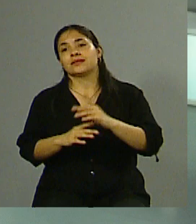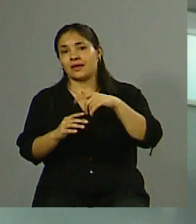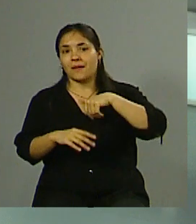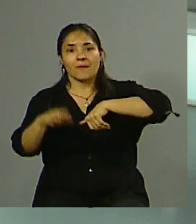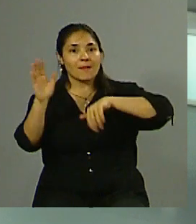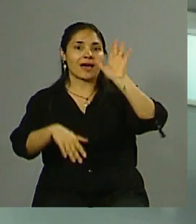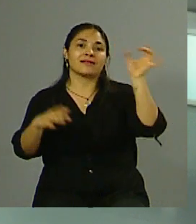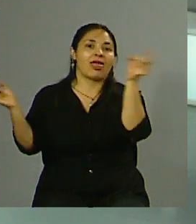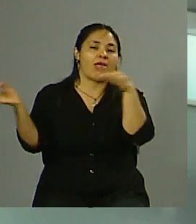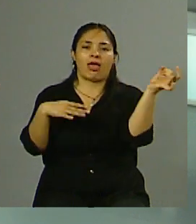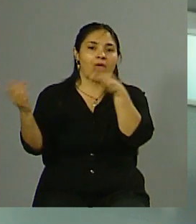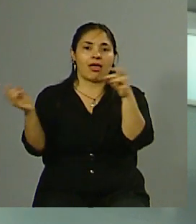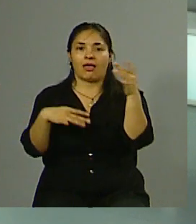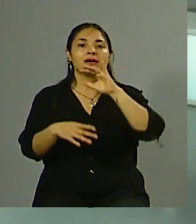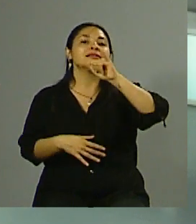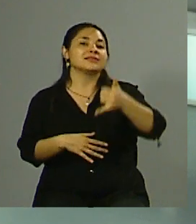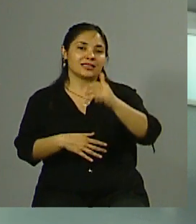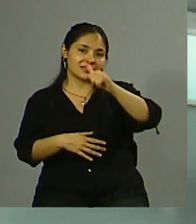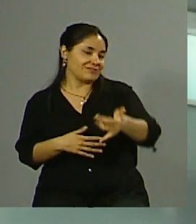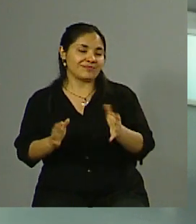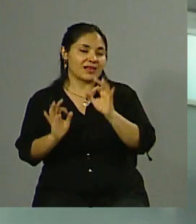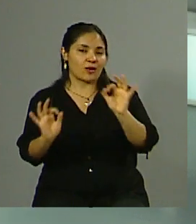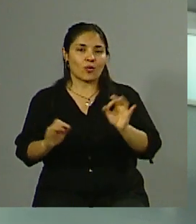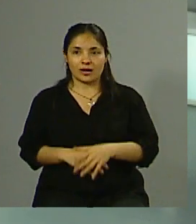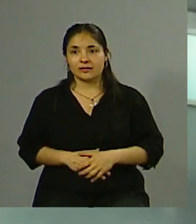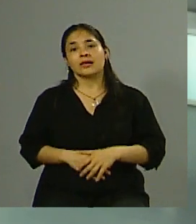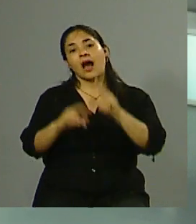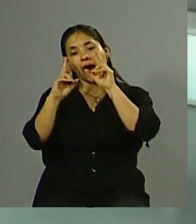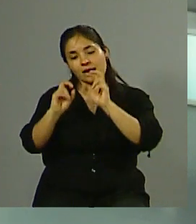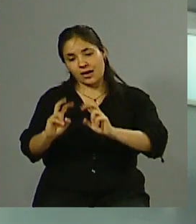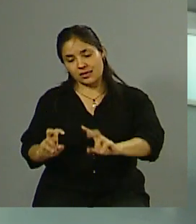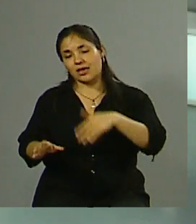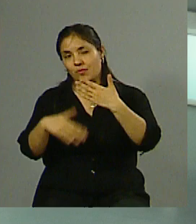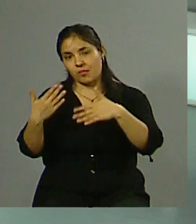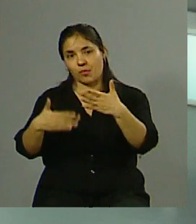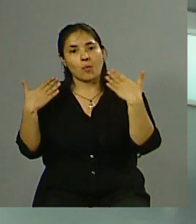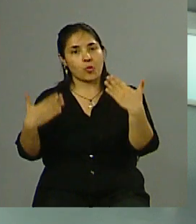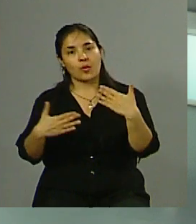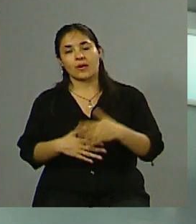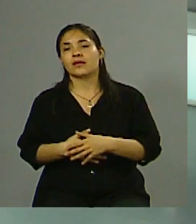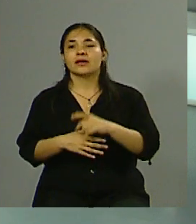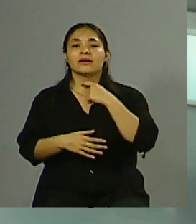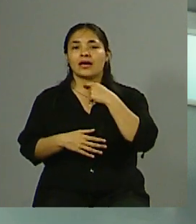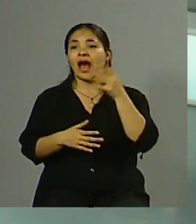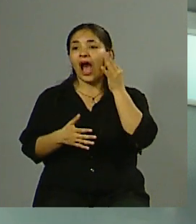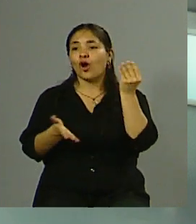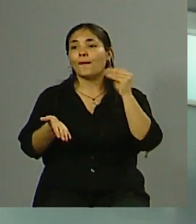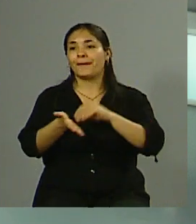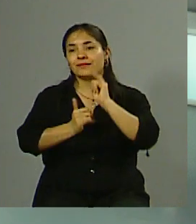chicanas. Sí, eso también. Sí. Si lo esperaban, hubo. Bueno, da para analizar y mucho más, pero bueno, nosotros queríamos hacer mención, al menos con